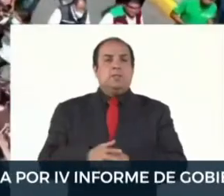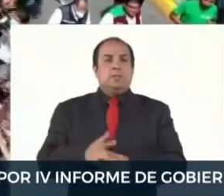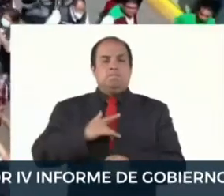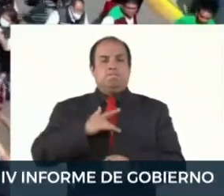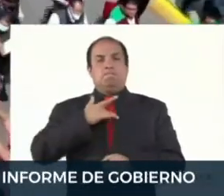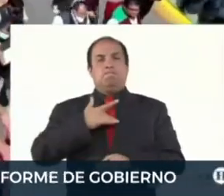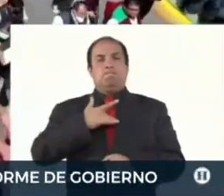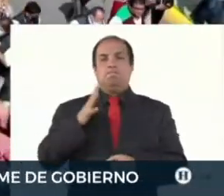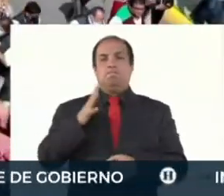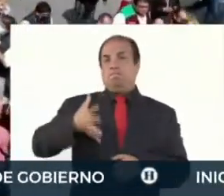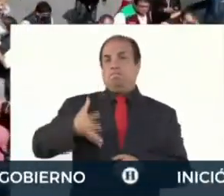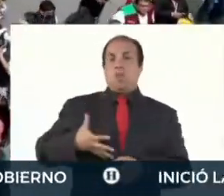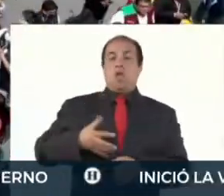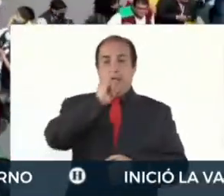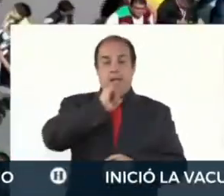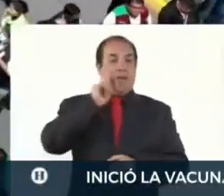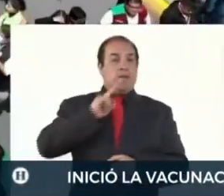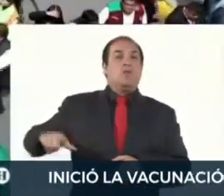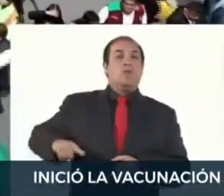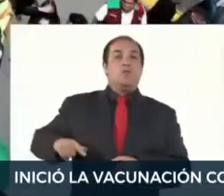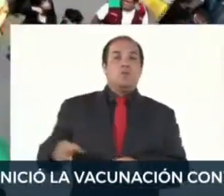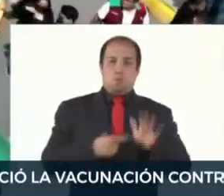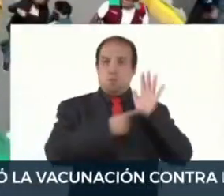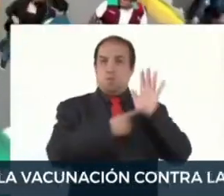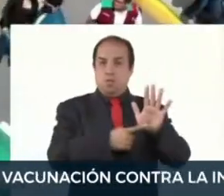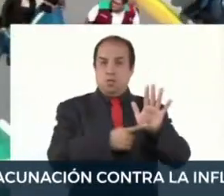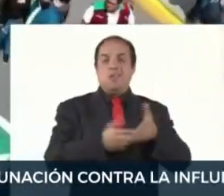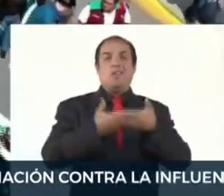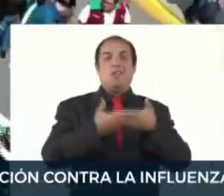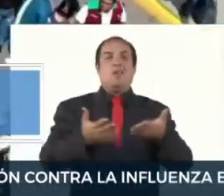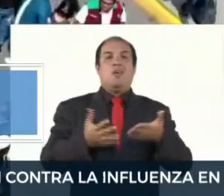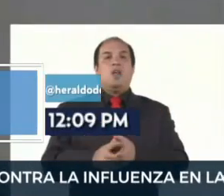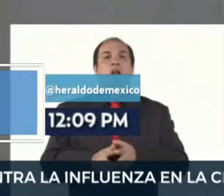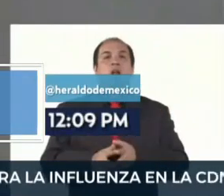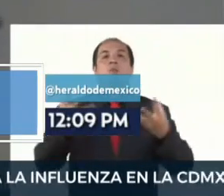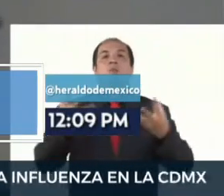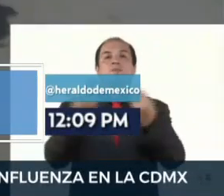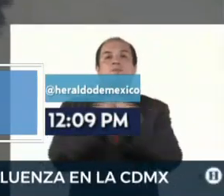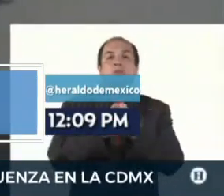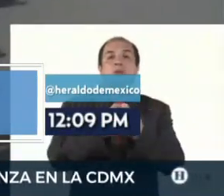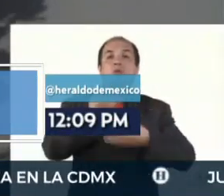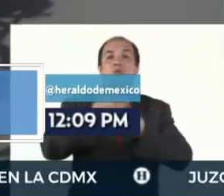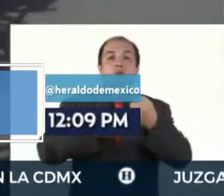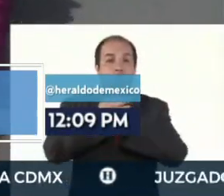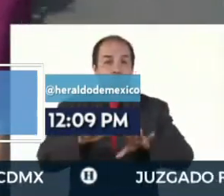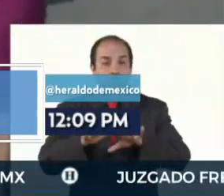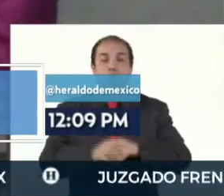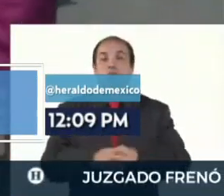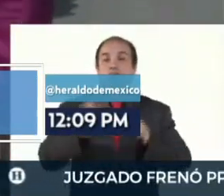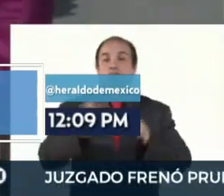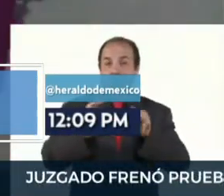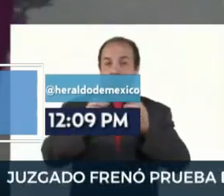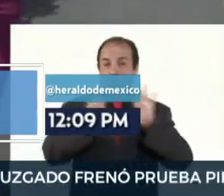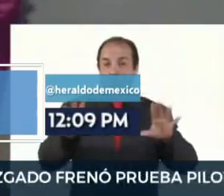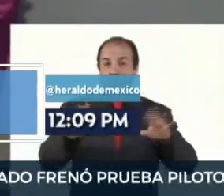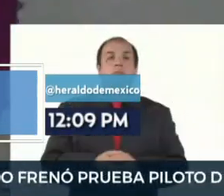un 45% de aumento salarial a los policías. También pues ha dicho que en cuanto a las mujeres ha